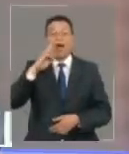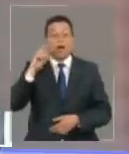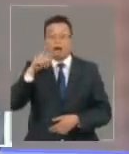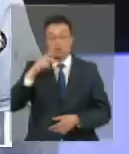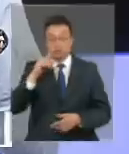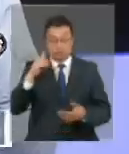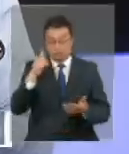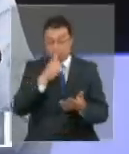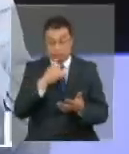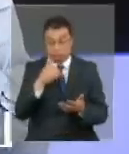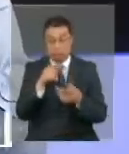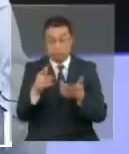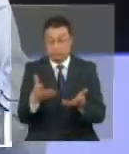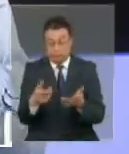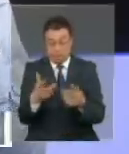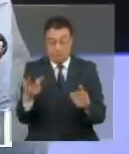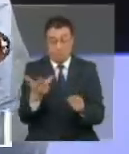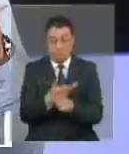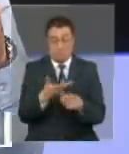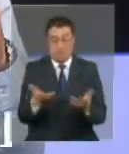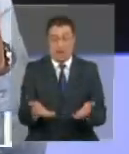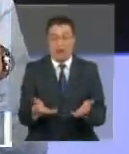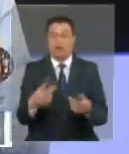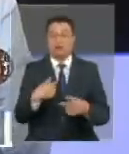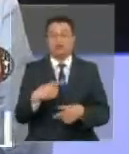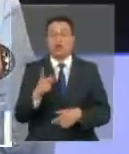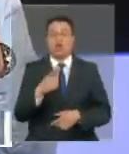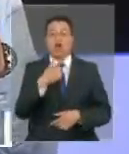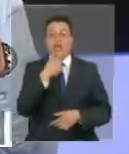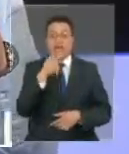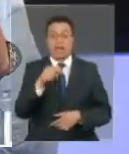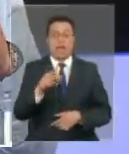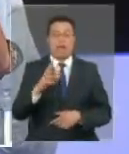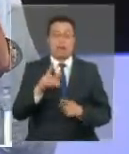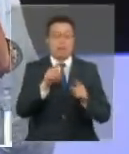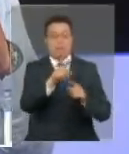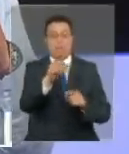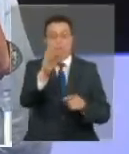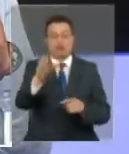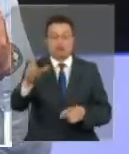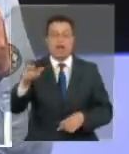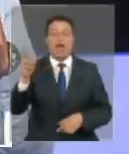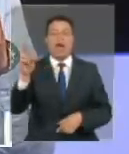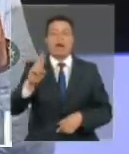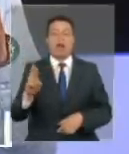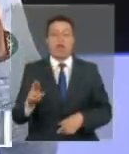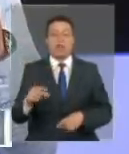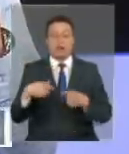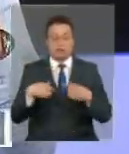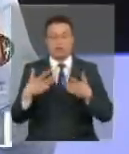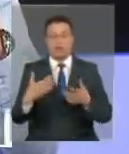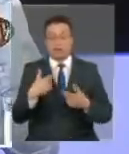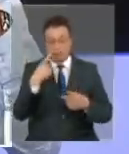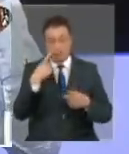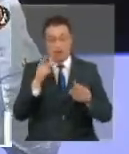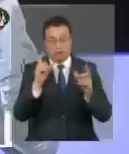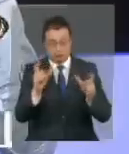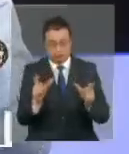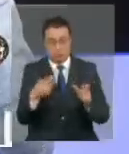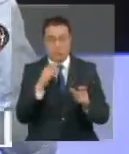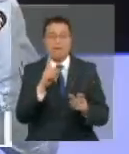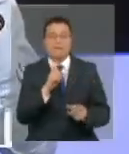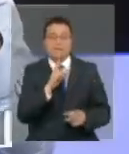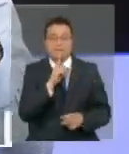sanitariamente porque se atienden en esas condiciones. Eso yo no lo quiero para la gente de Recoleta, no lo quiero para nuestros adultos mayores. Yo quiero atención